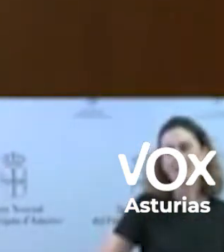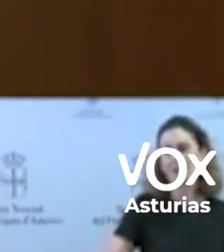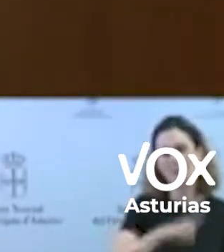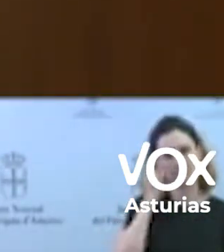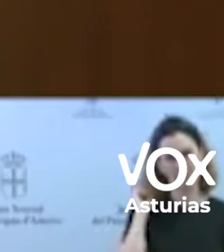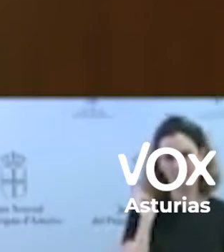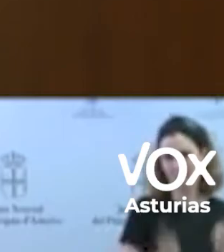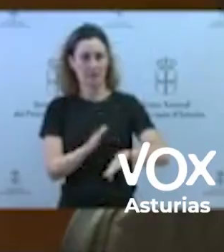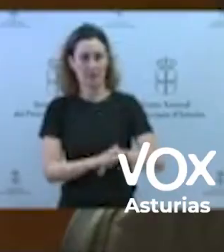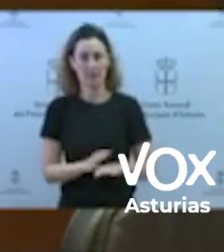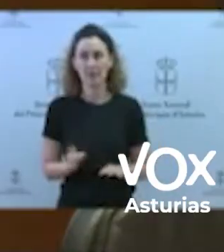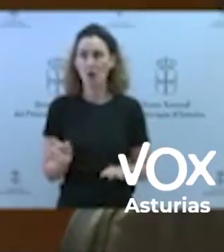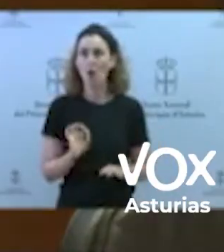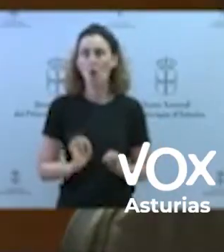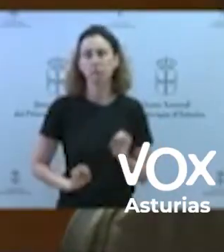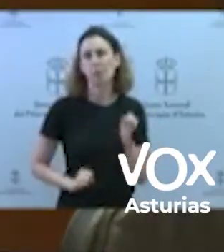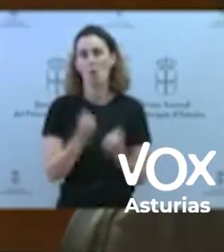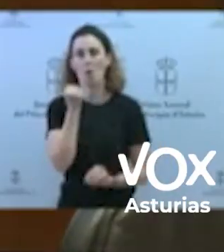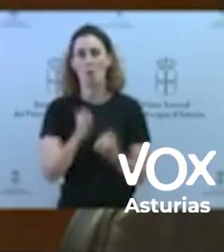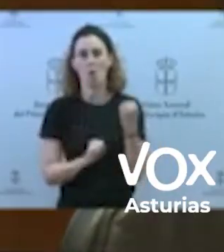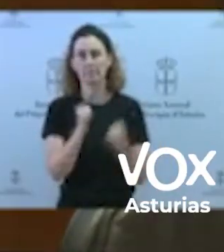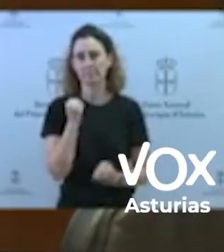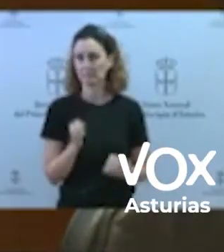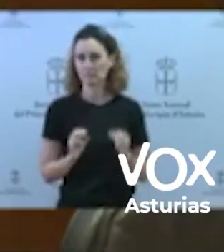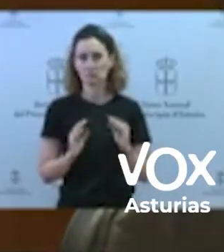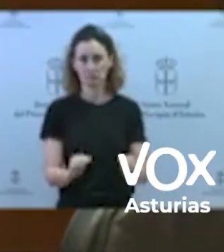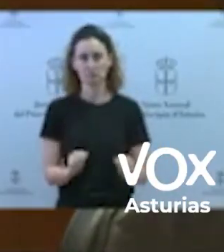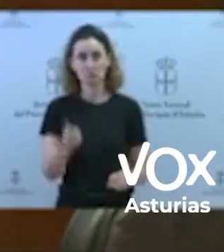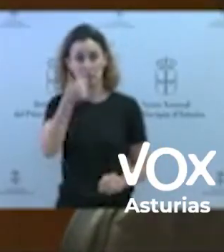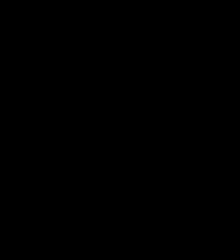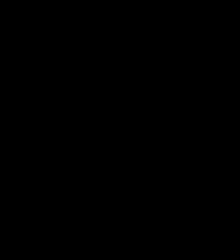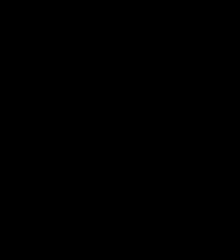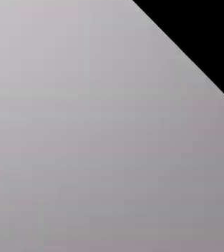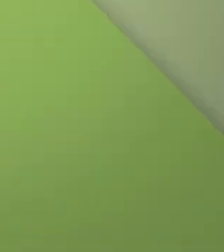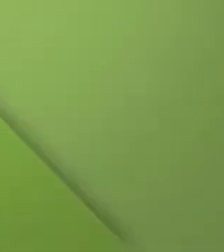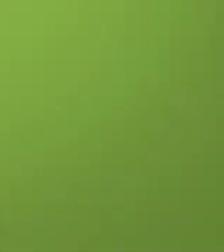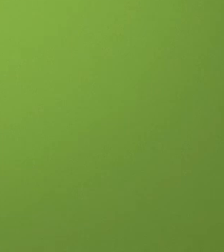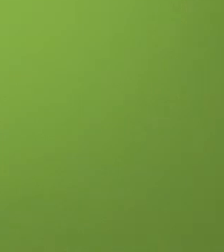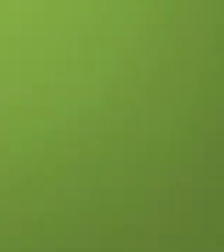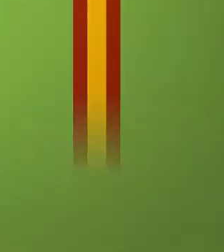extremistas de la izquierda, ¿no se ve usted como una alternativa a ese socialismo radical?